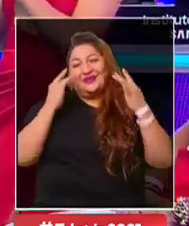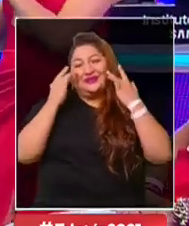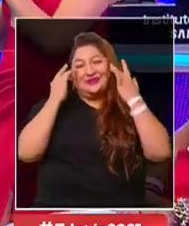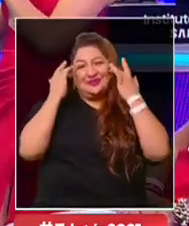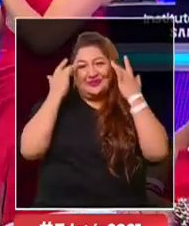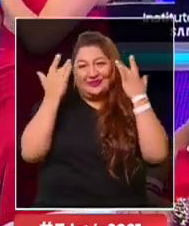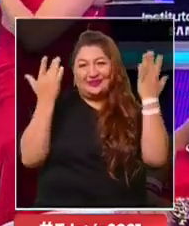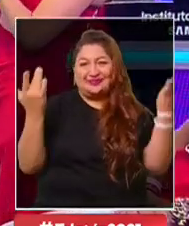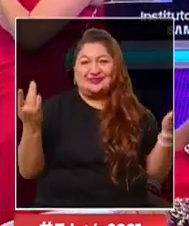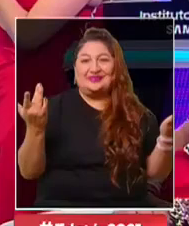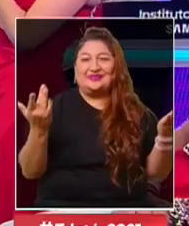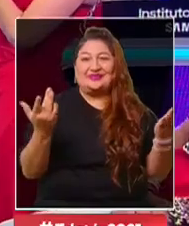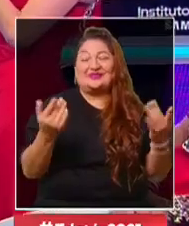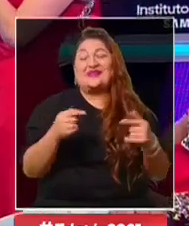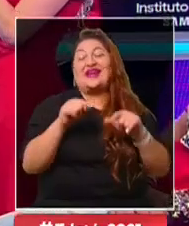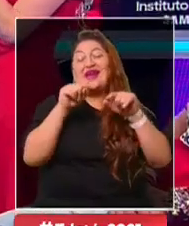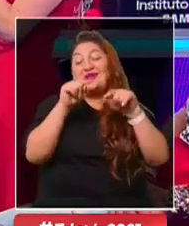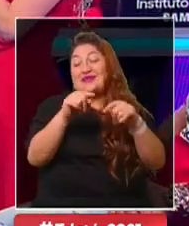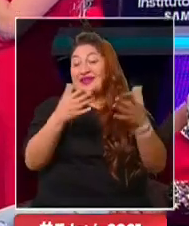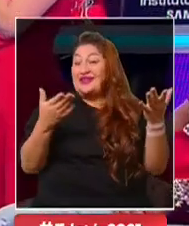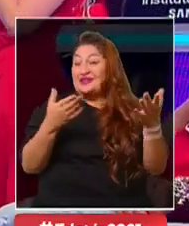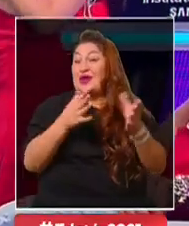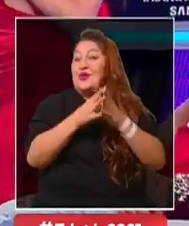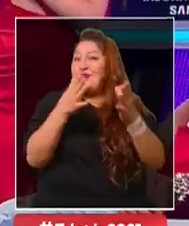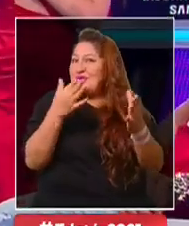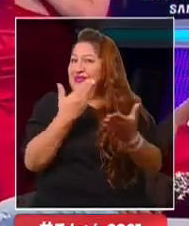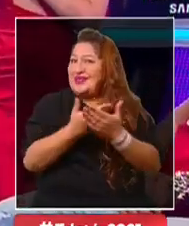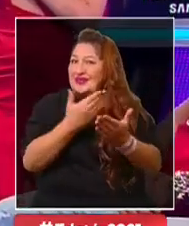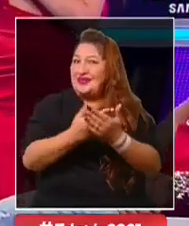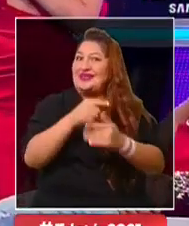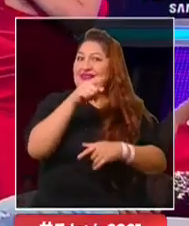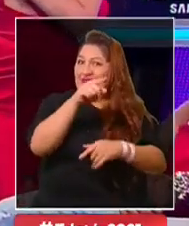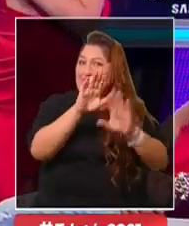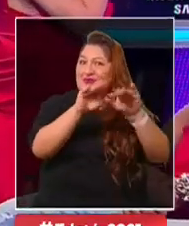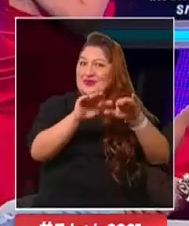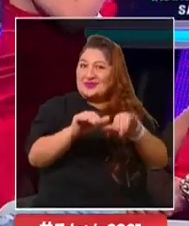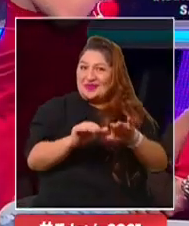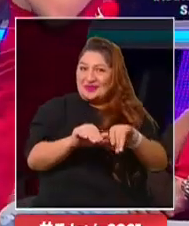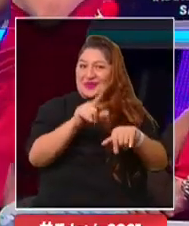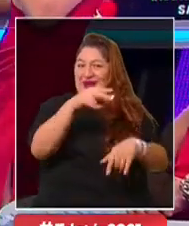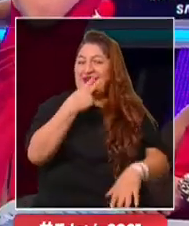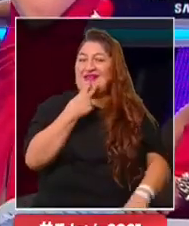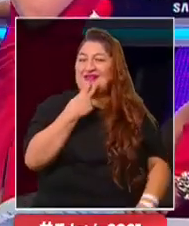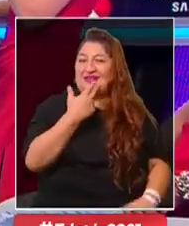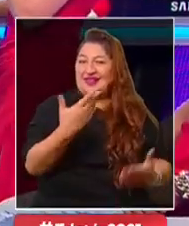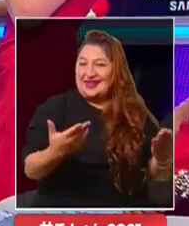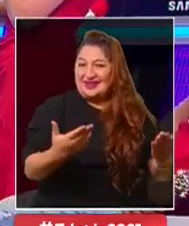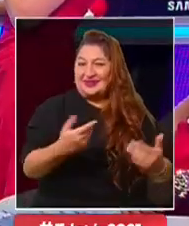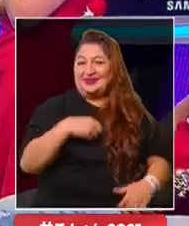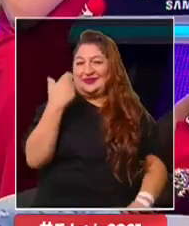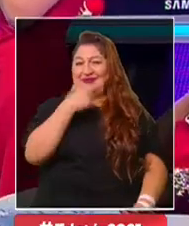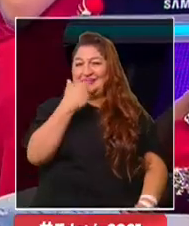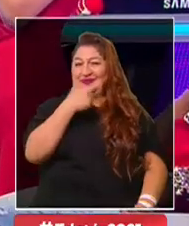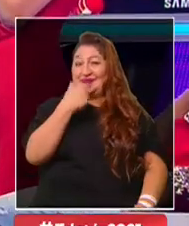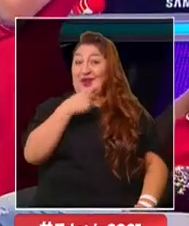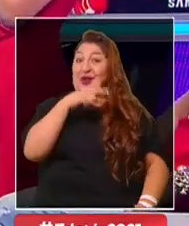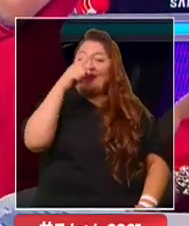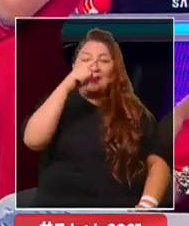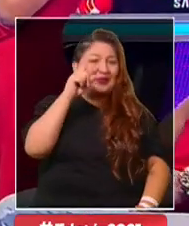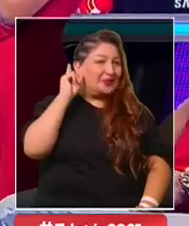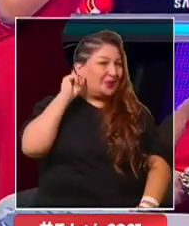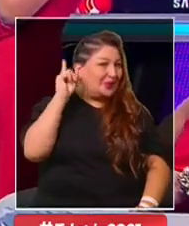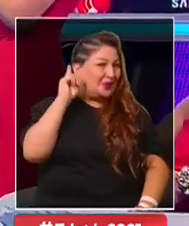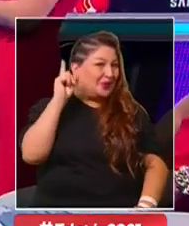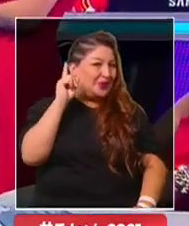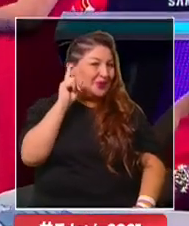bueno, eso te ha pasado muchas veces en la vida. Ay, tienes el oído muy bien afinado.